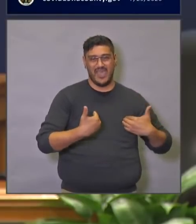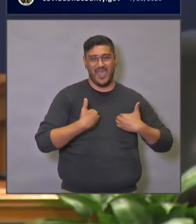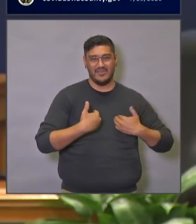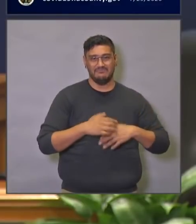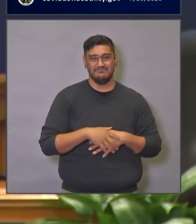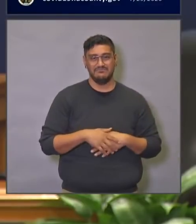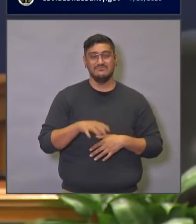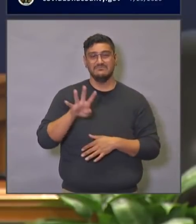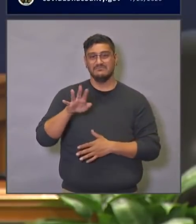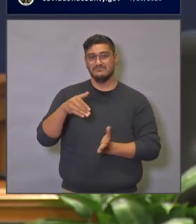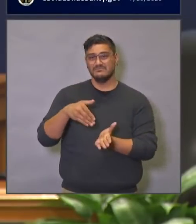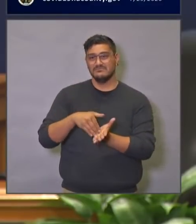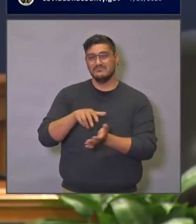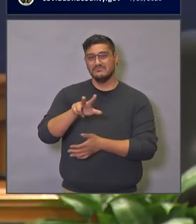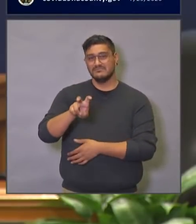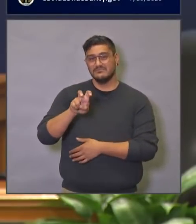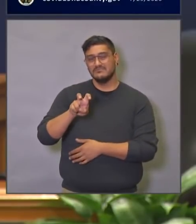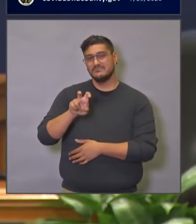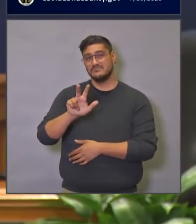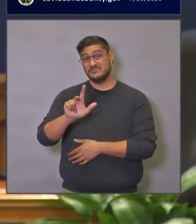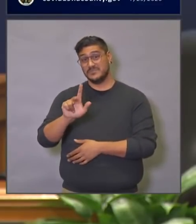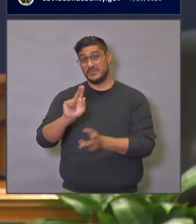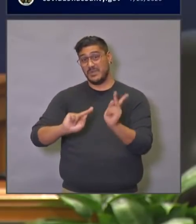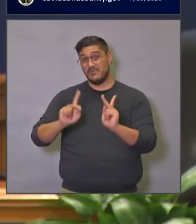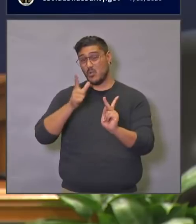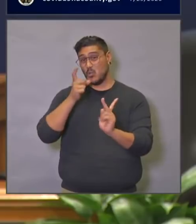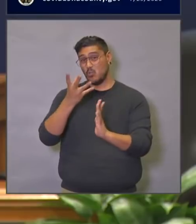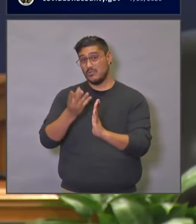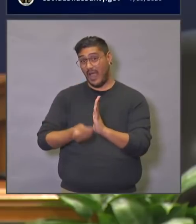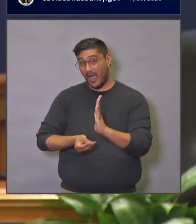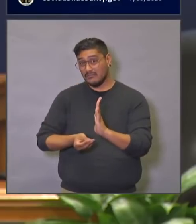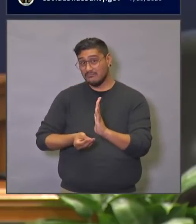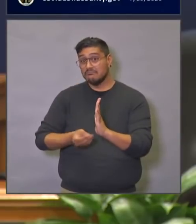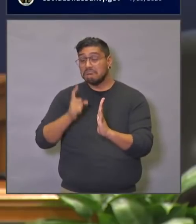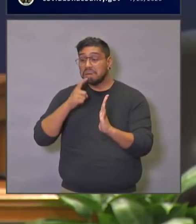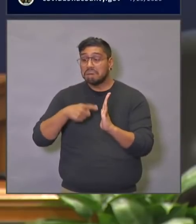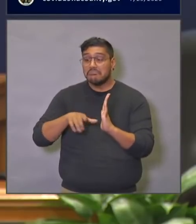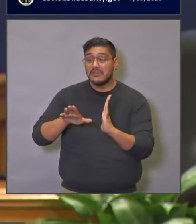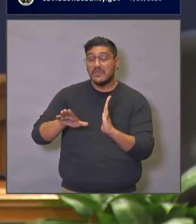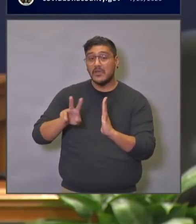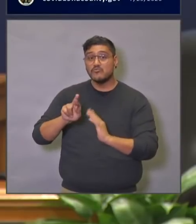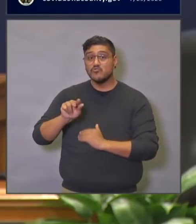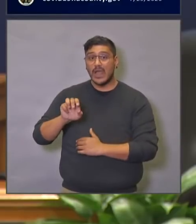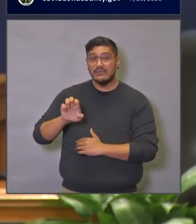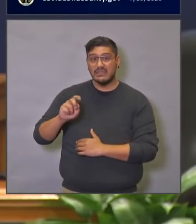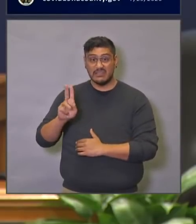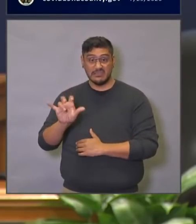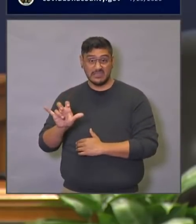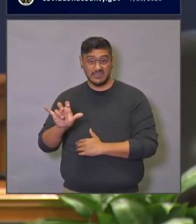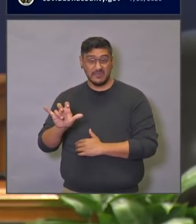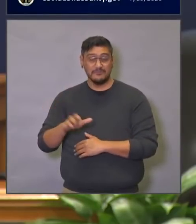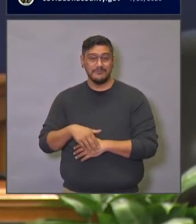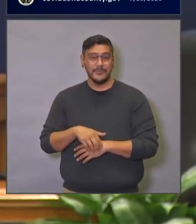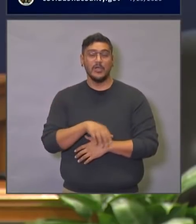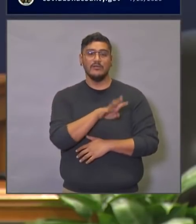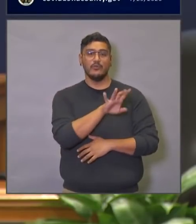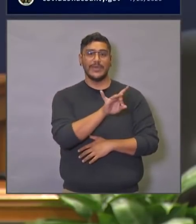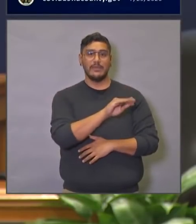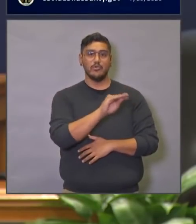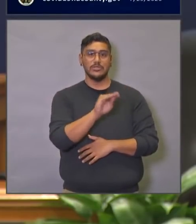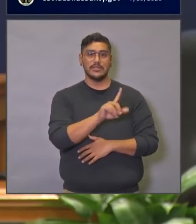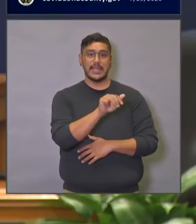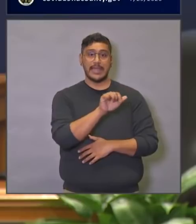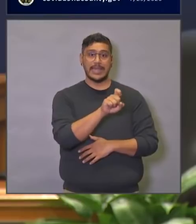las 4,223 personas que fallecieron, donde se identificó la raza, etnicidad, 48%